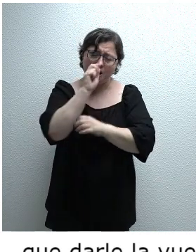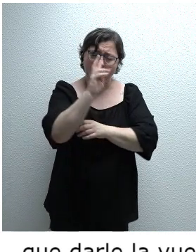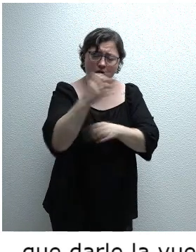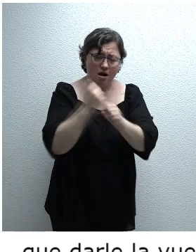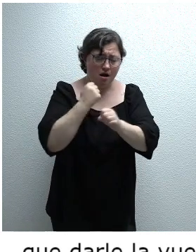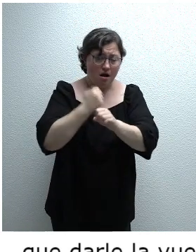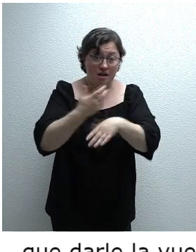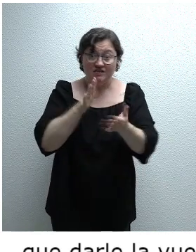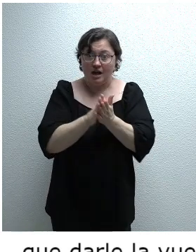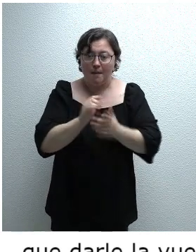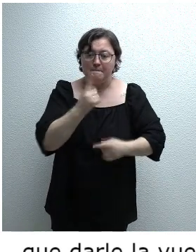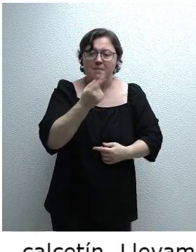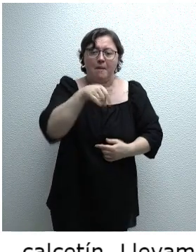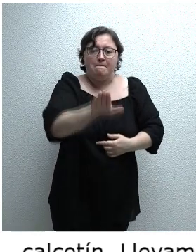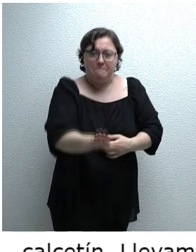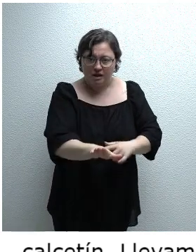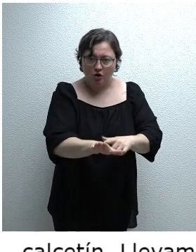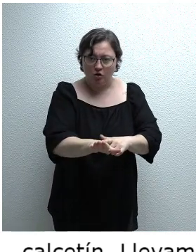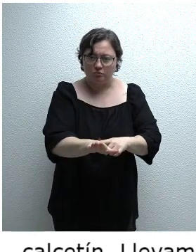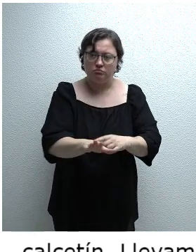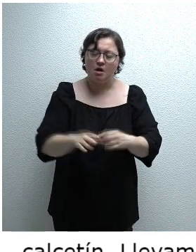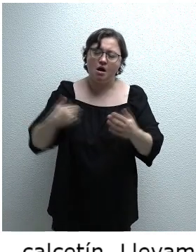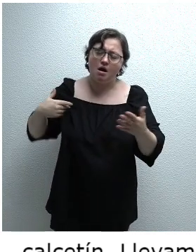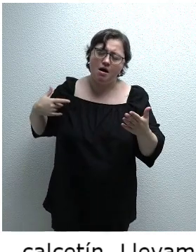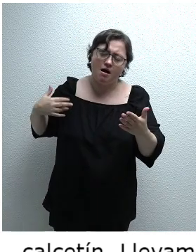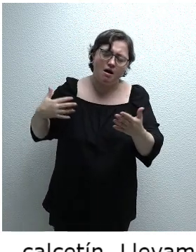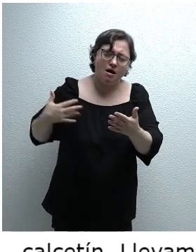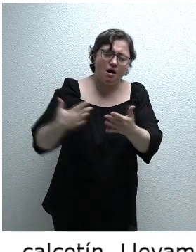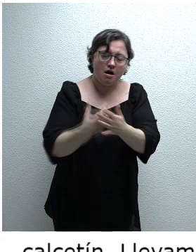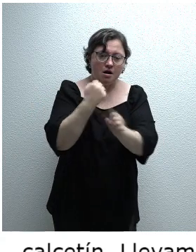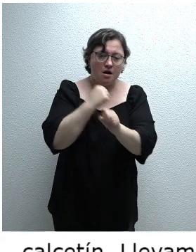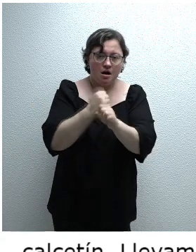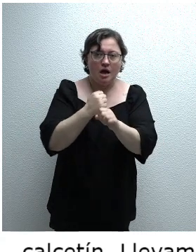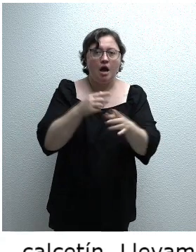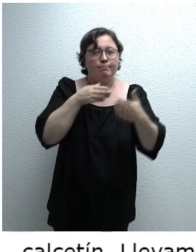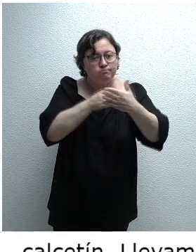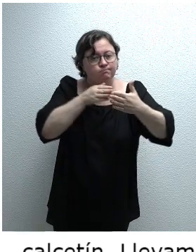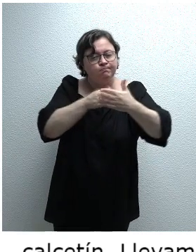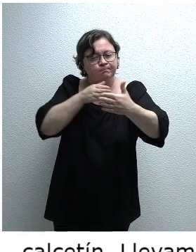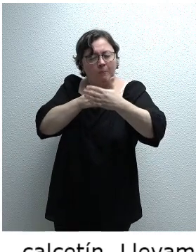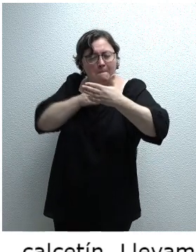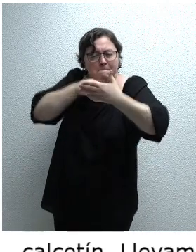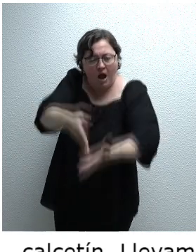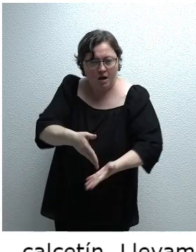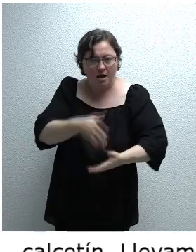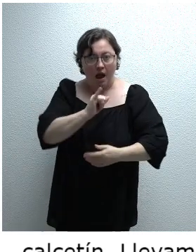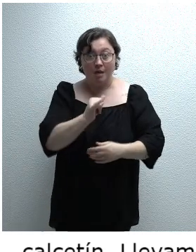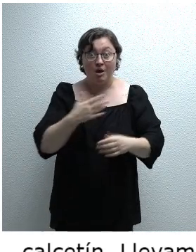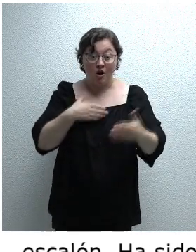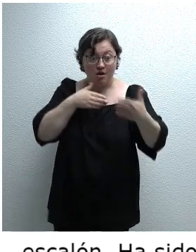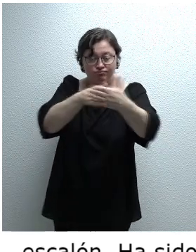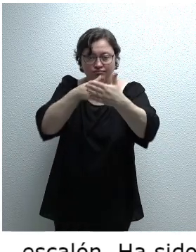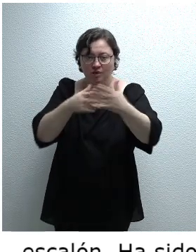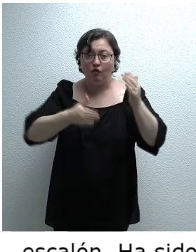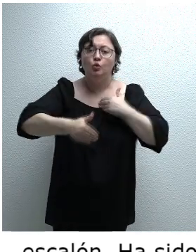el primer escalón. Ha sido largo el trabajo, muchas las resistencias que ha habido que vencer, pero esa misma resistencia no la vamos